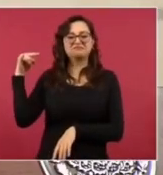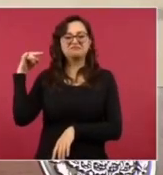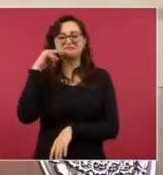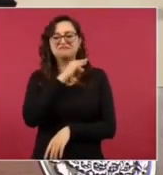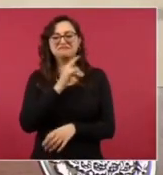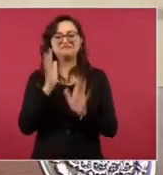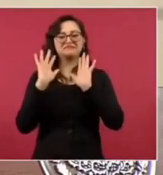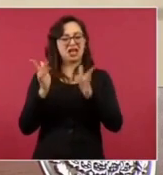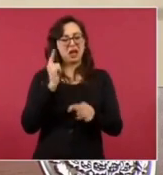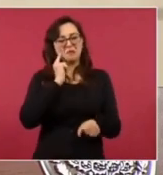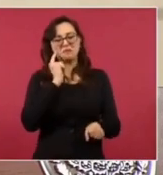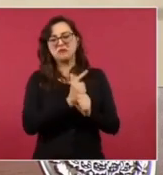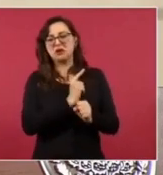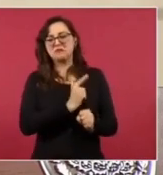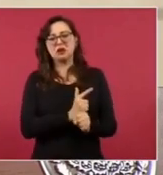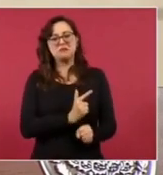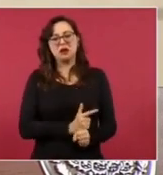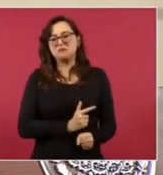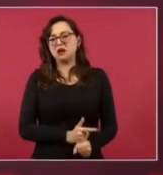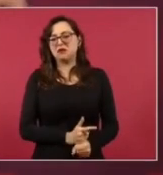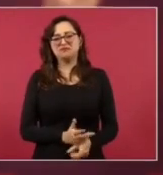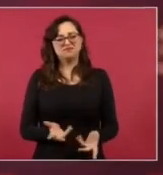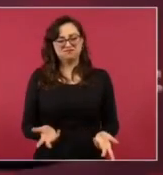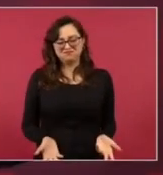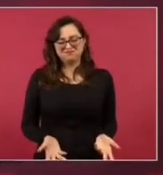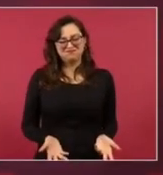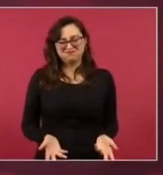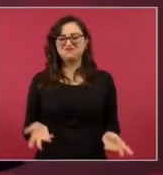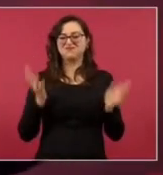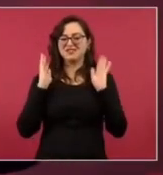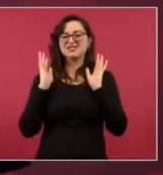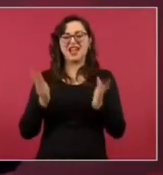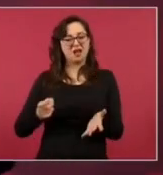Es fuera máscaras. Ya